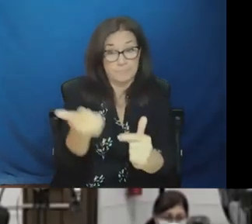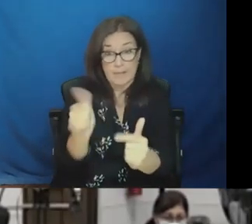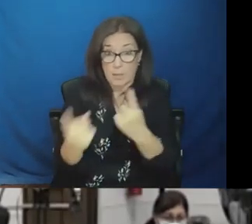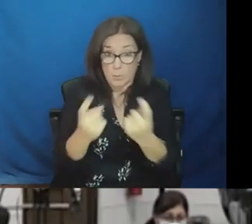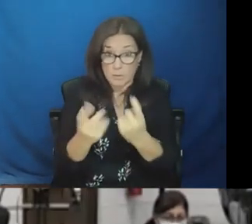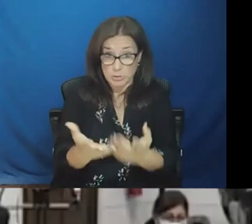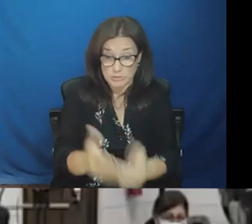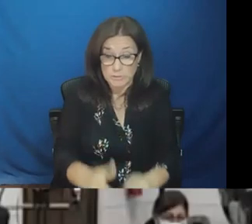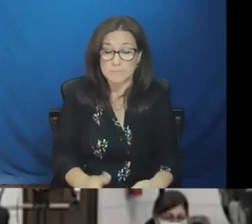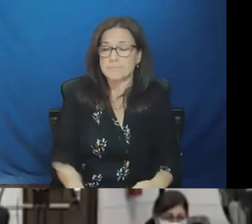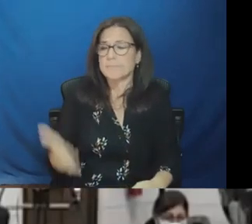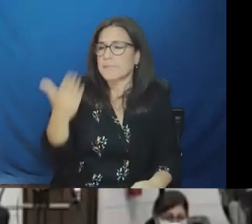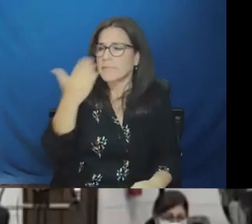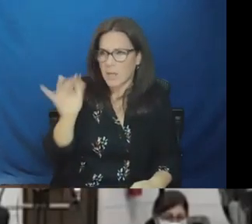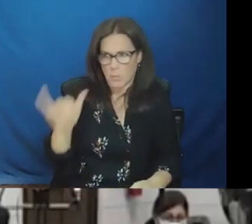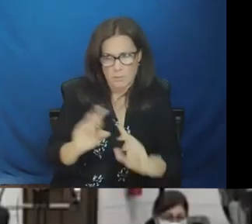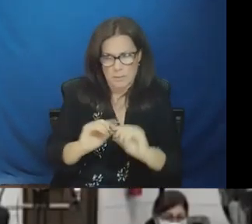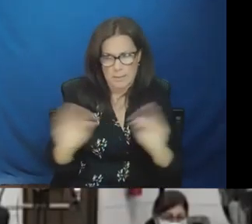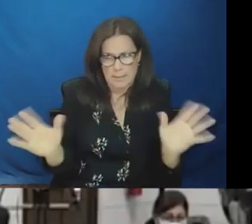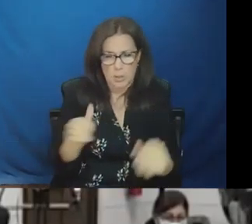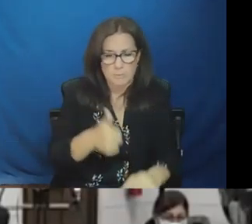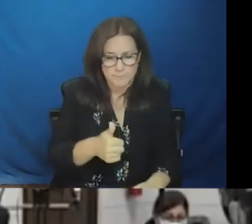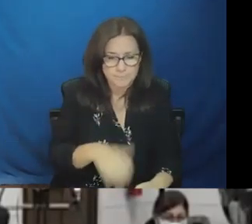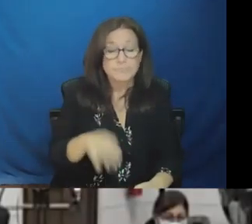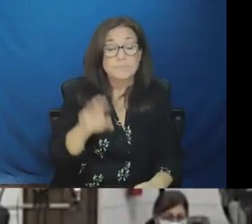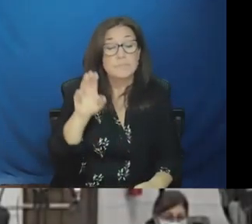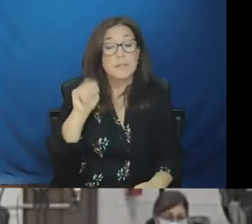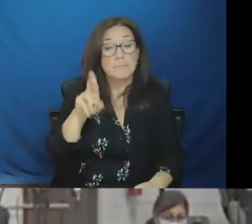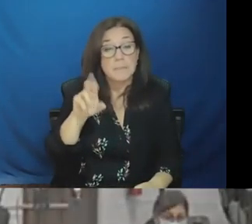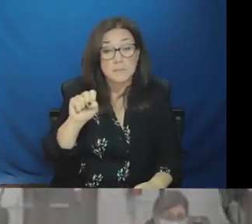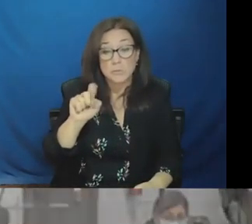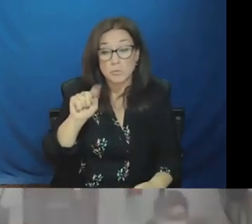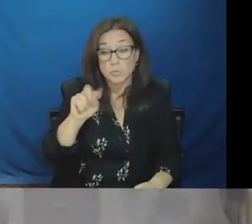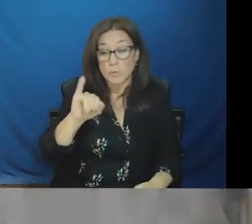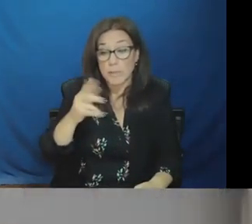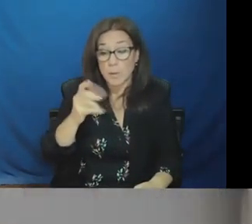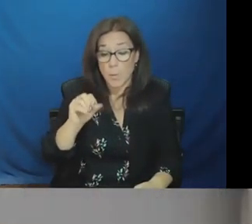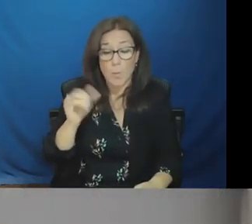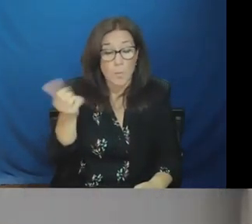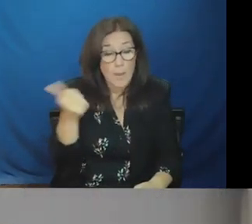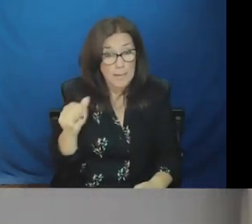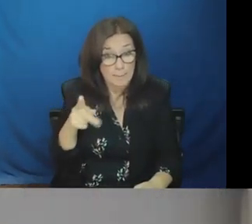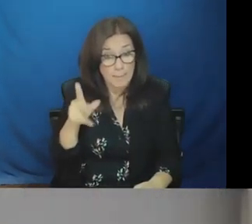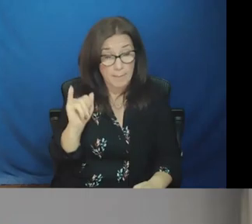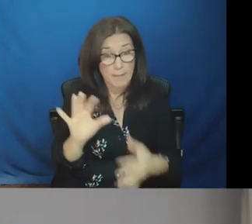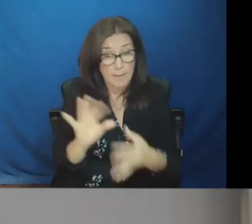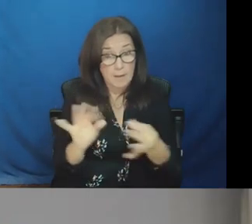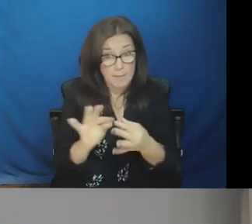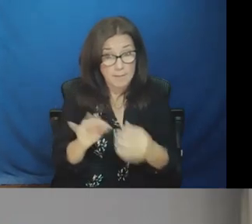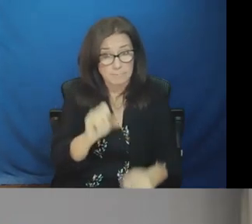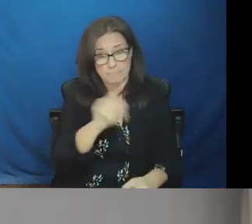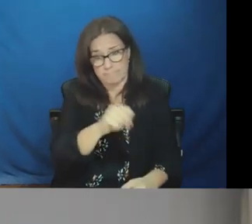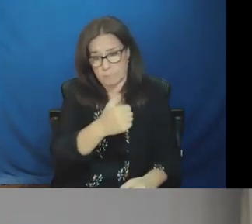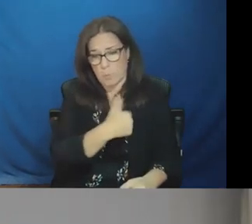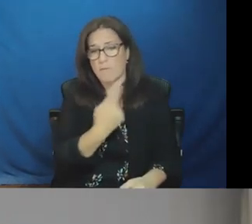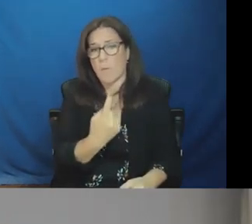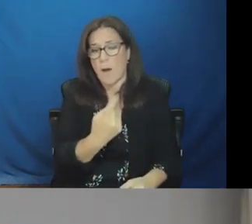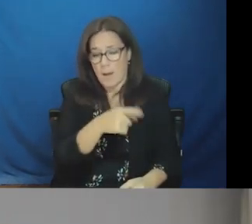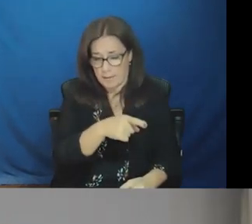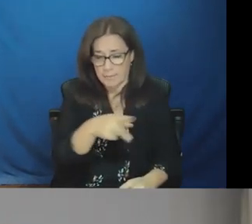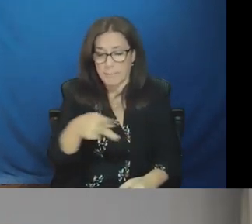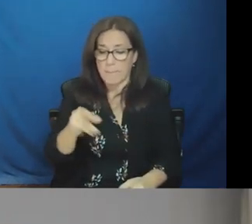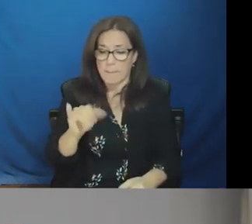y al consejo de ellos entonces en este momento puedo tomar preguntas muy bien gracias todo muy claro señora